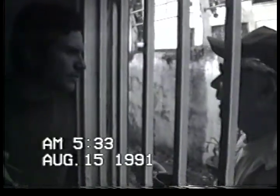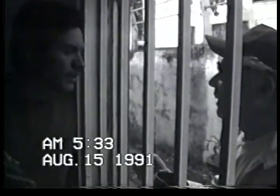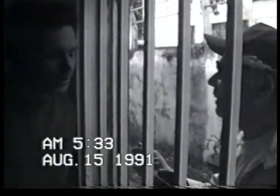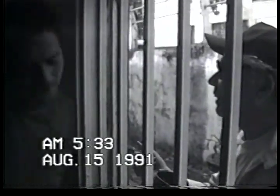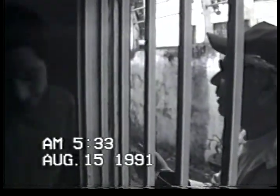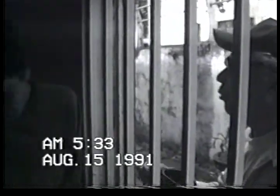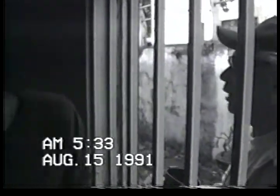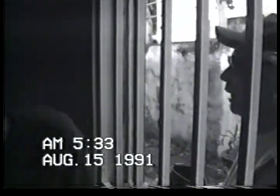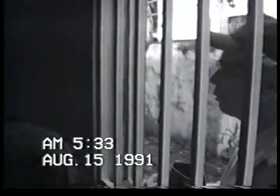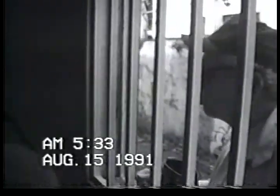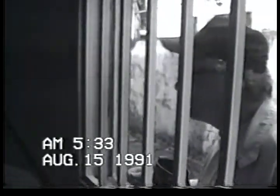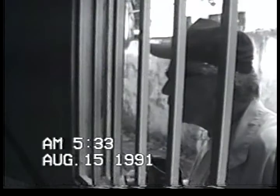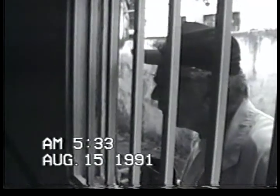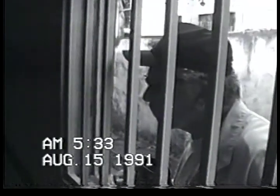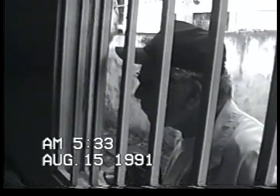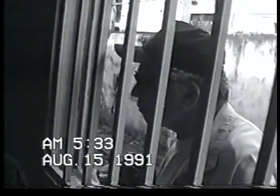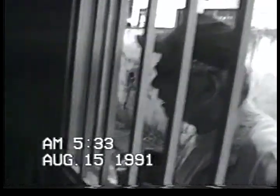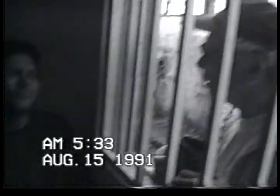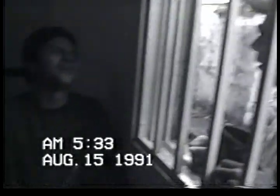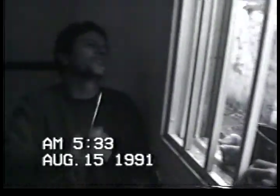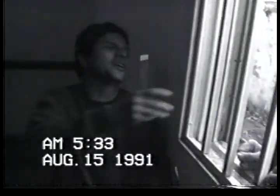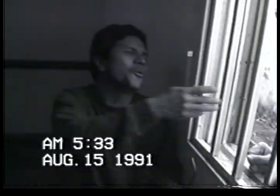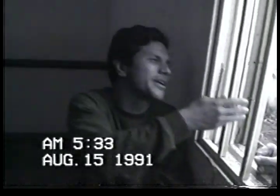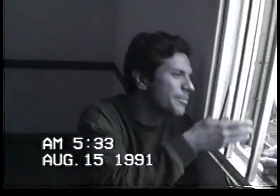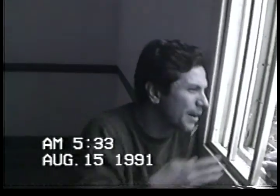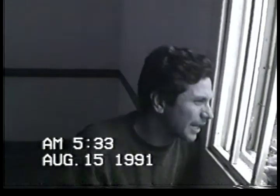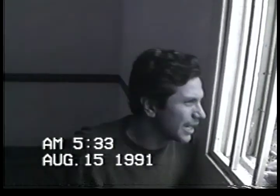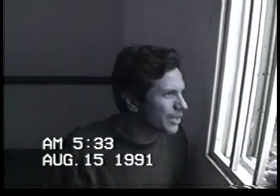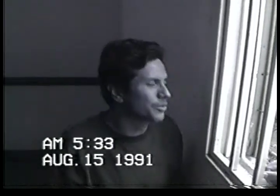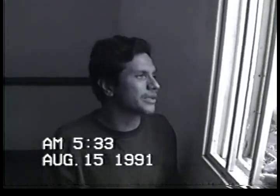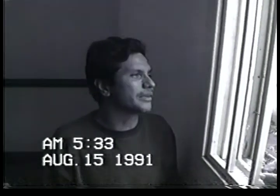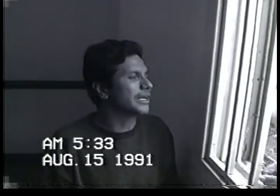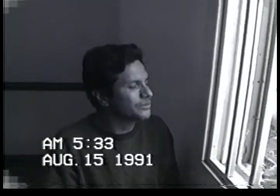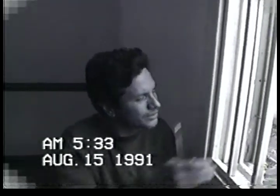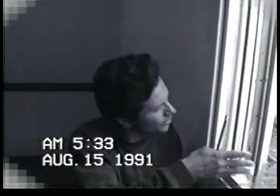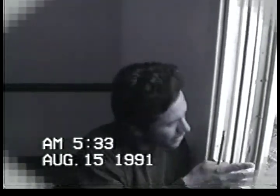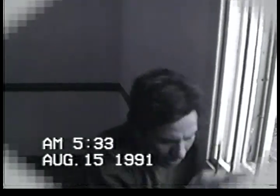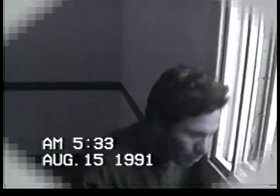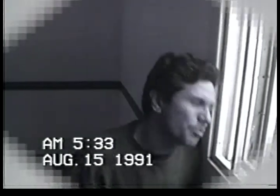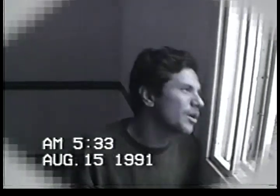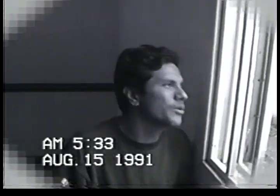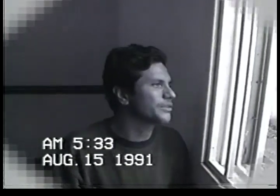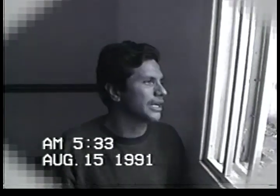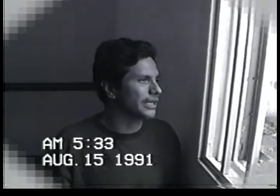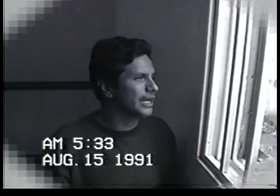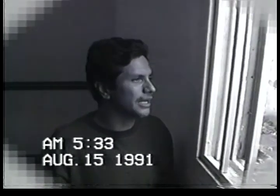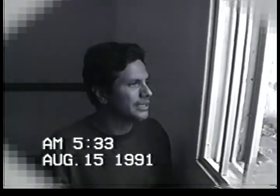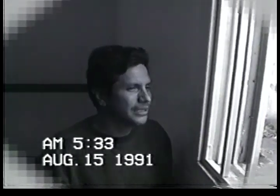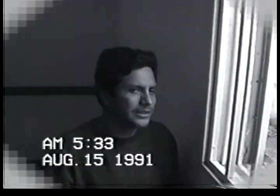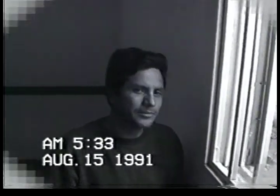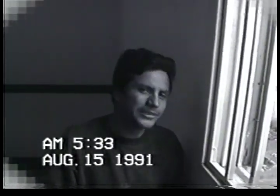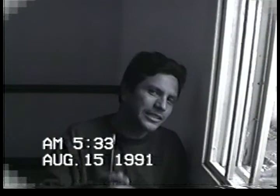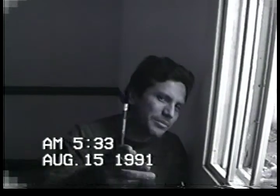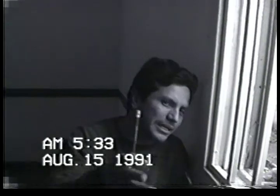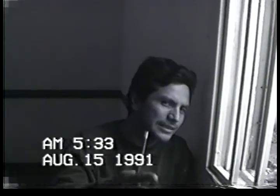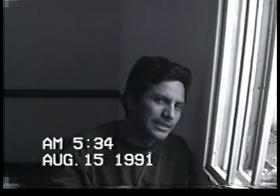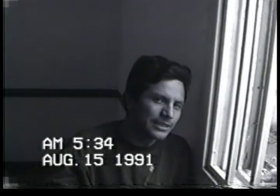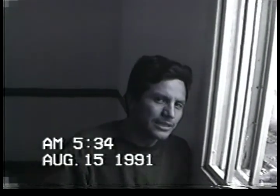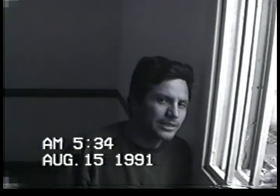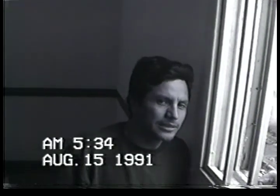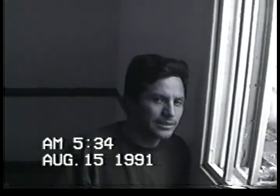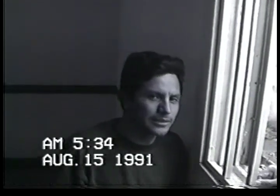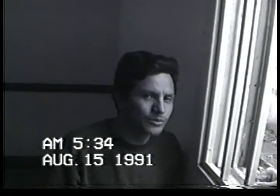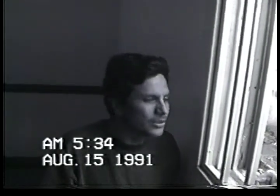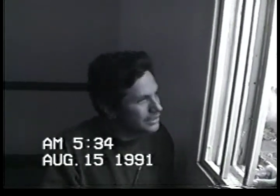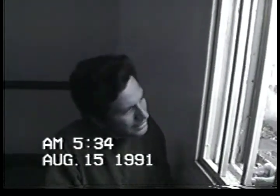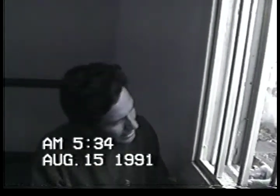trazo profundo en la historia de la pintura y la caricatura. Con ojo crítico y privilegiado, plasmó a través de sus personajes